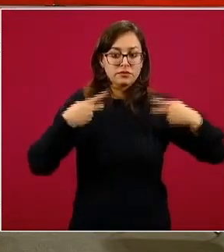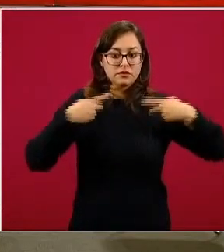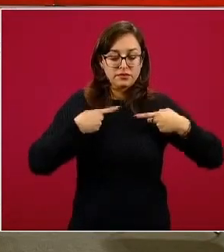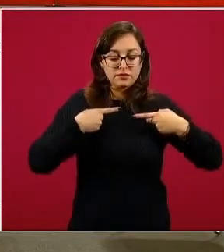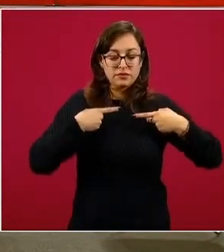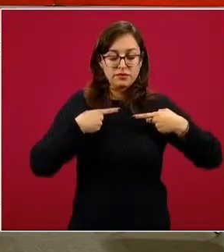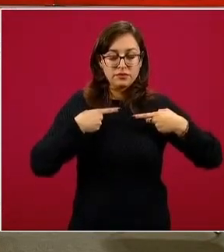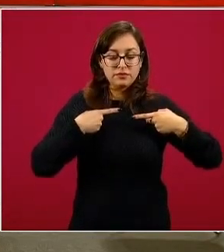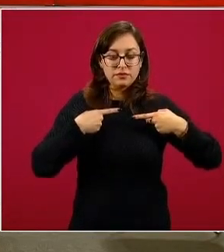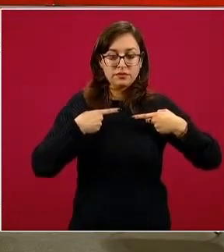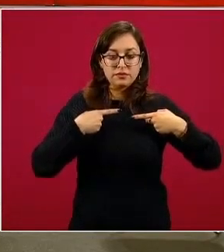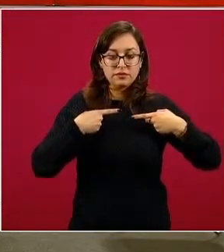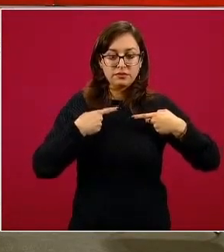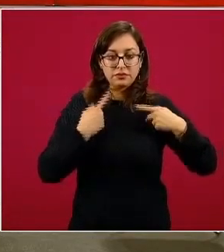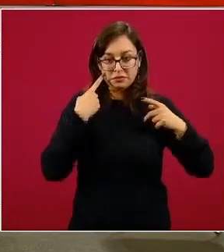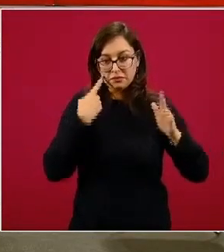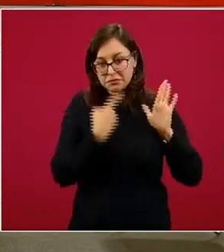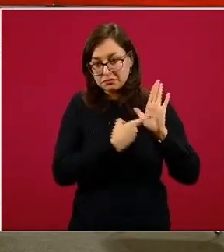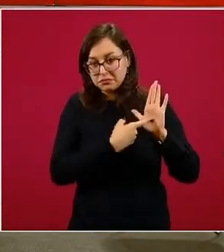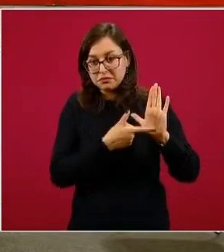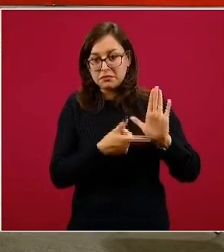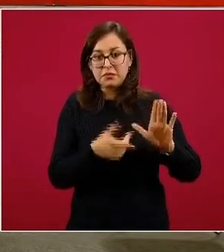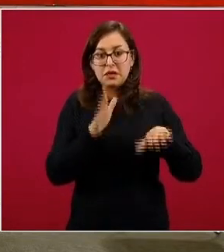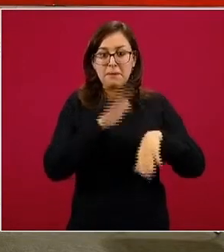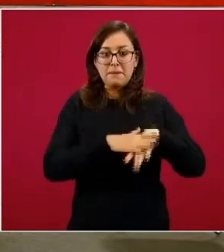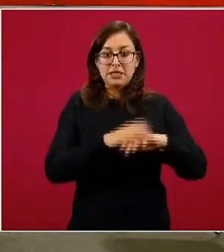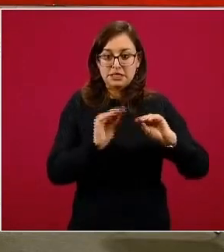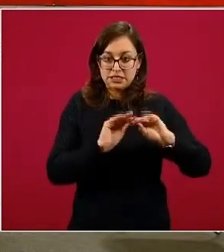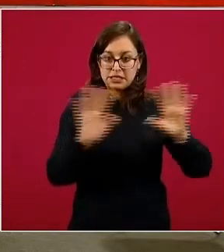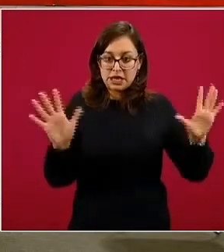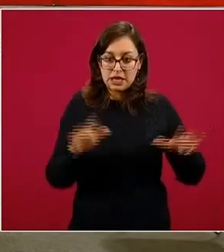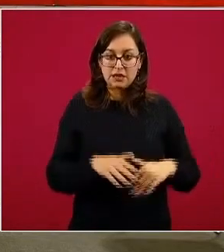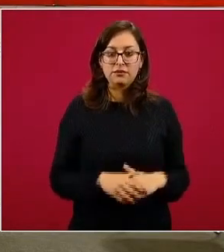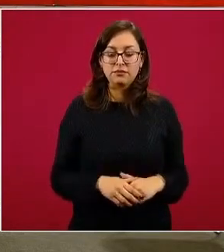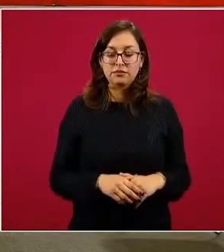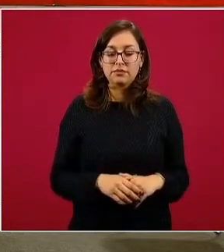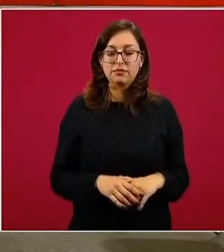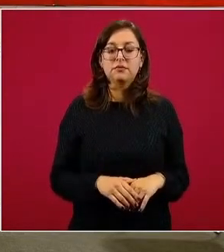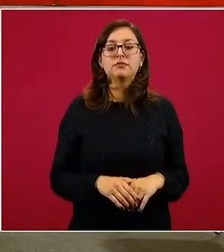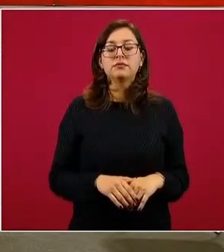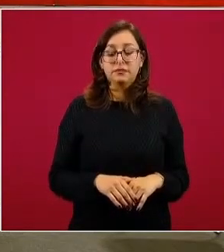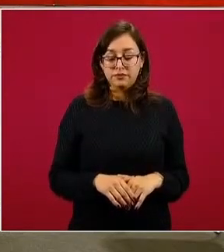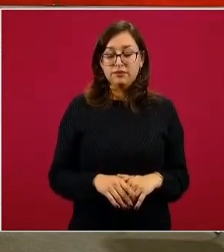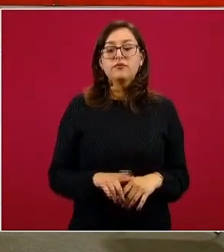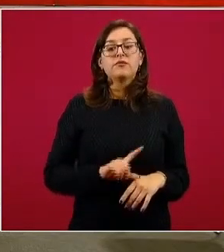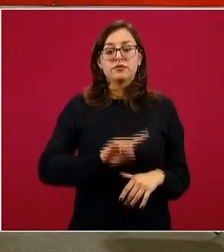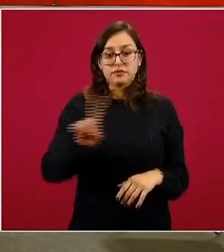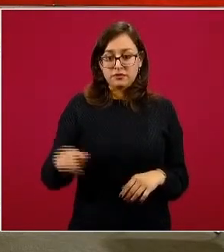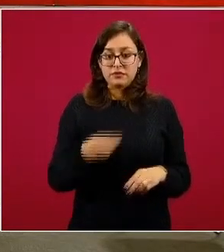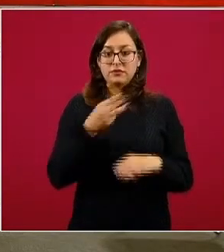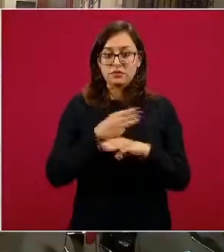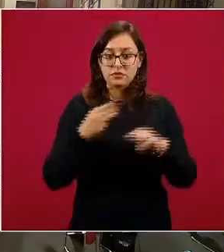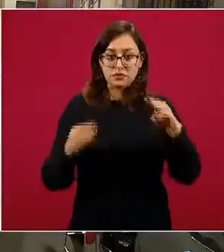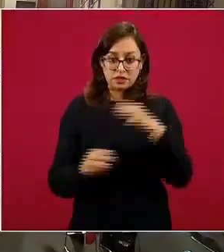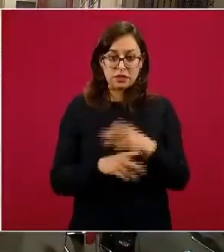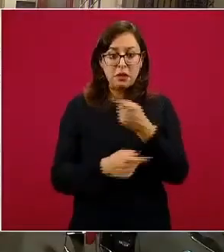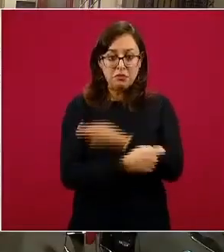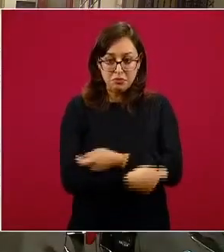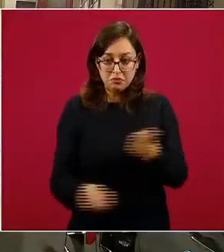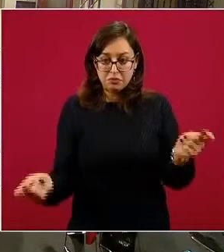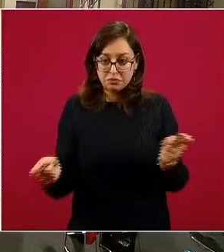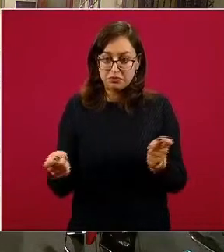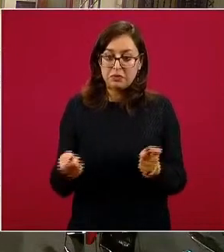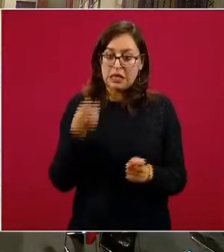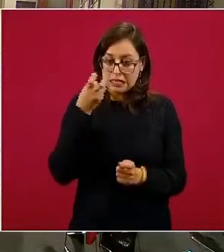de positividad, solamente para que pueda quedar claro. De todas maneras, en los materiales que les reparten al final de la conferencia,